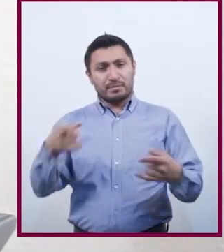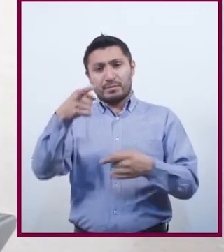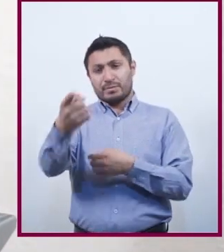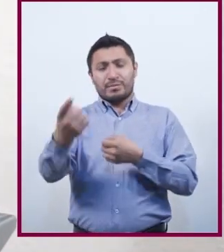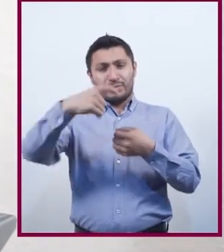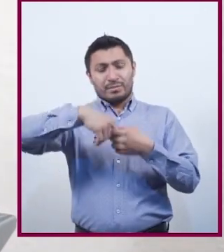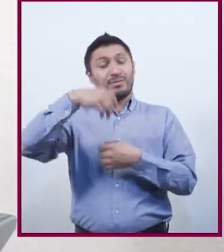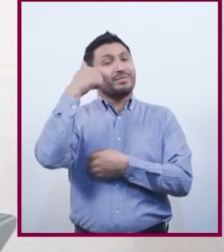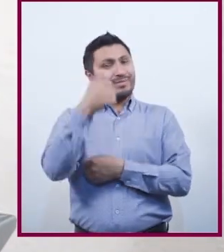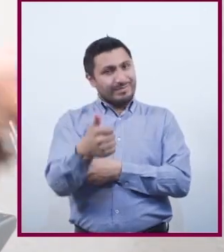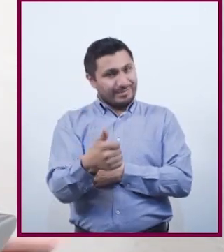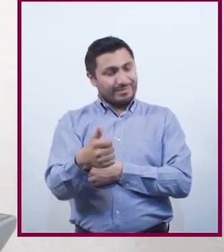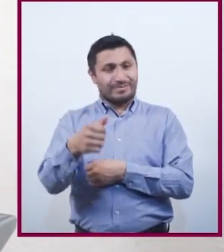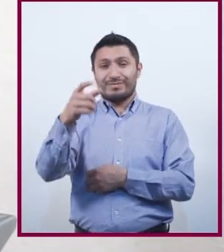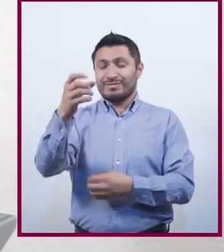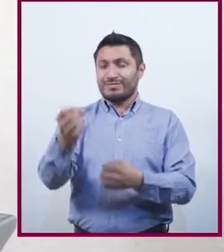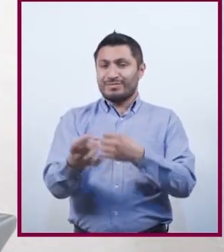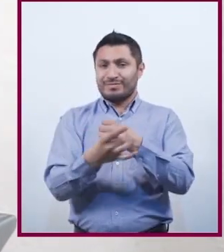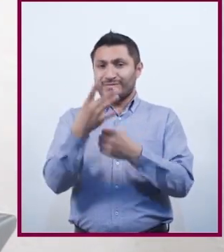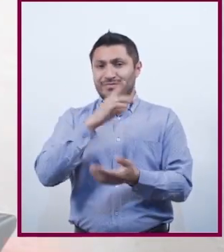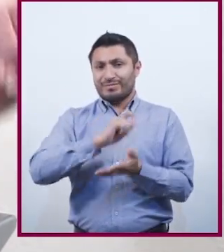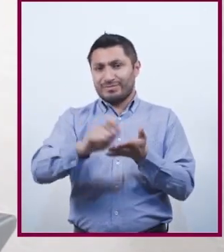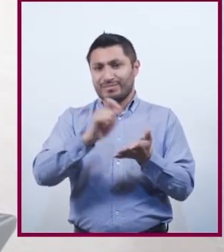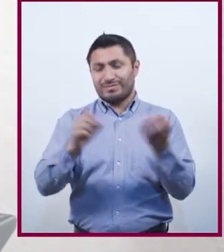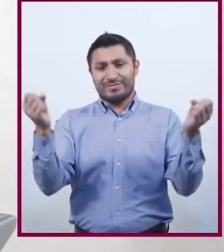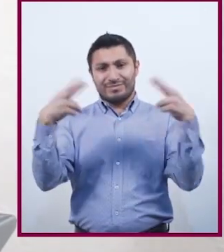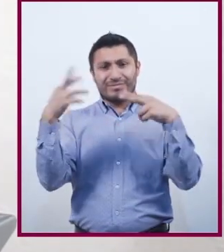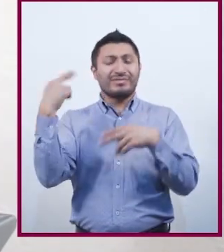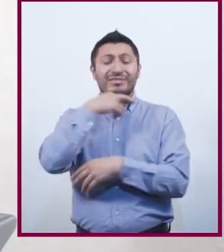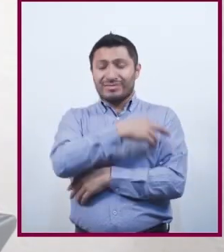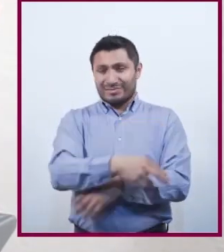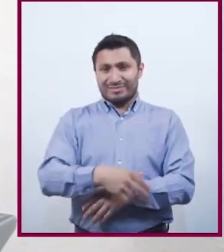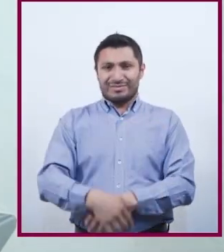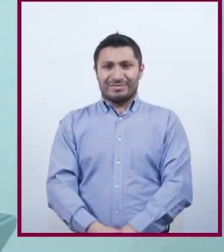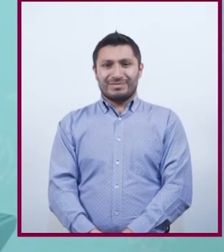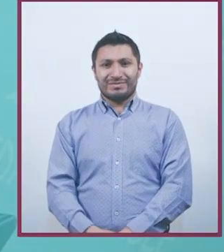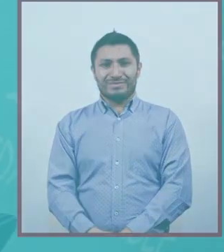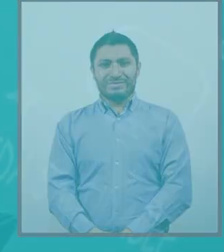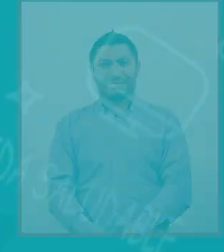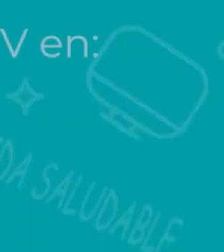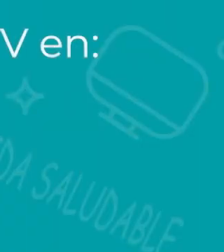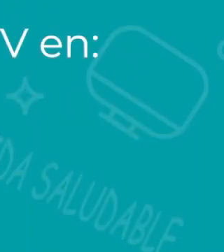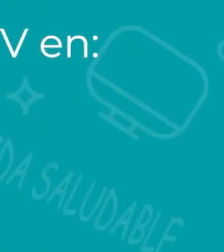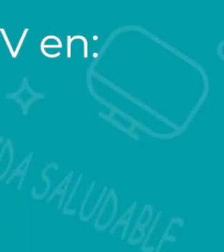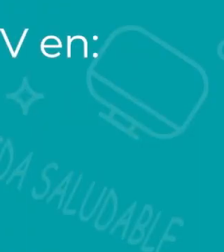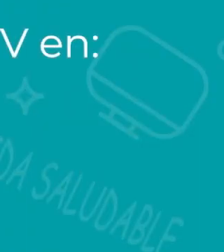Danos un like y no dudes en escribirnos. Nos vemos y nos escuchamos pronto.